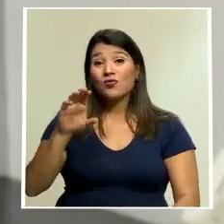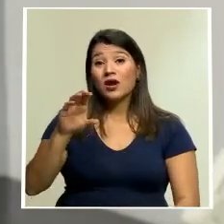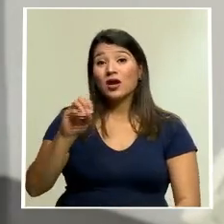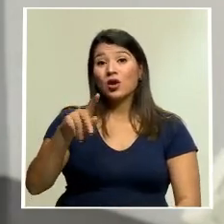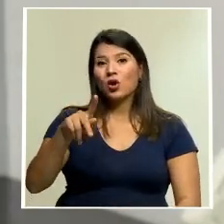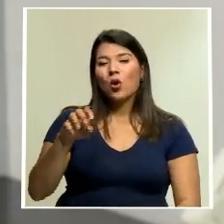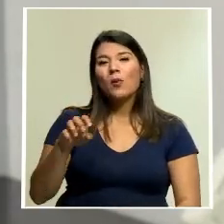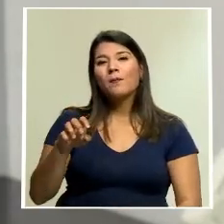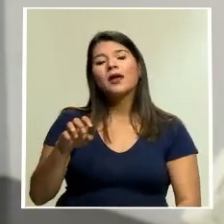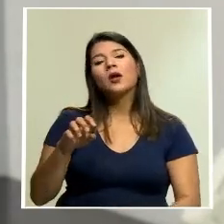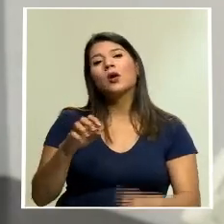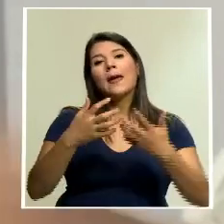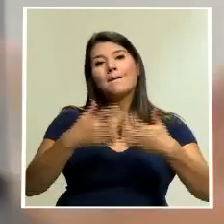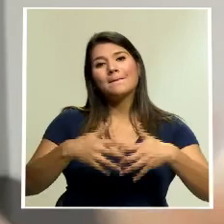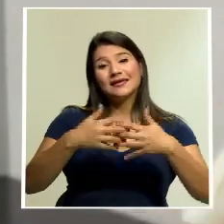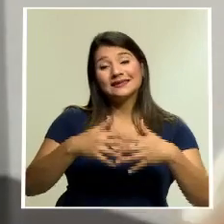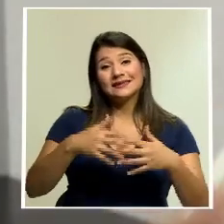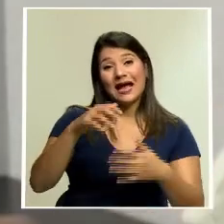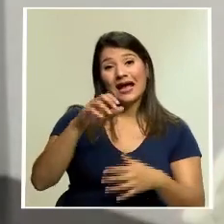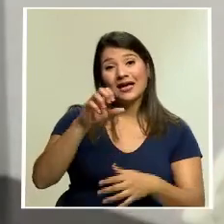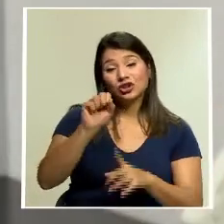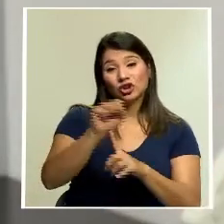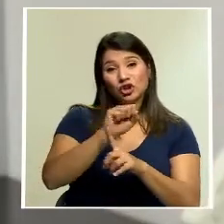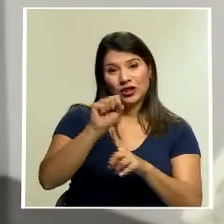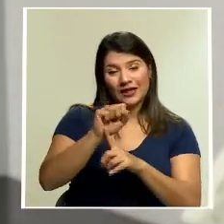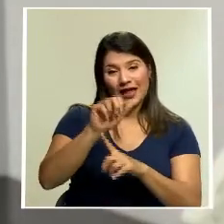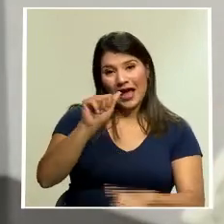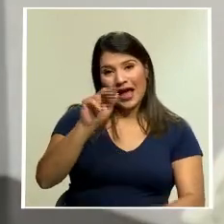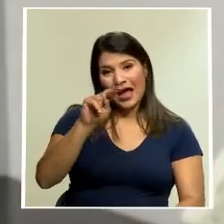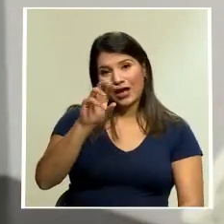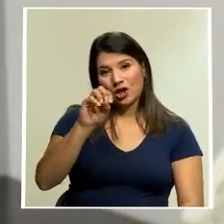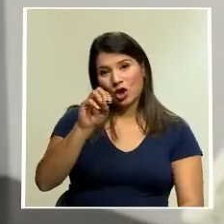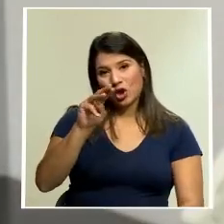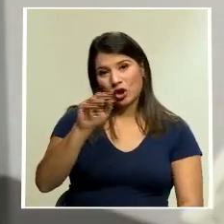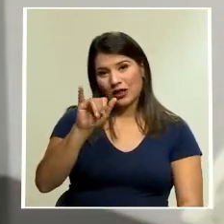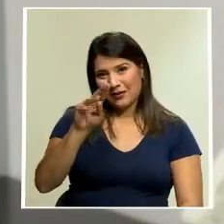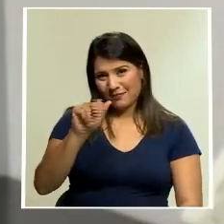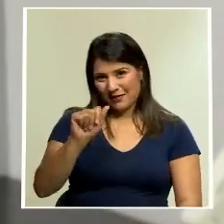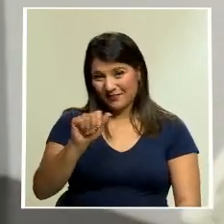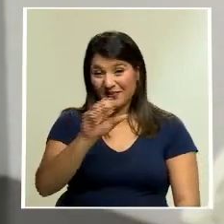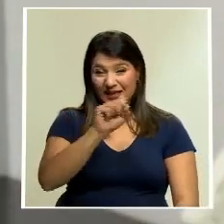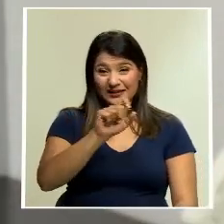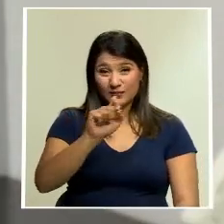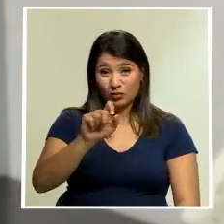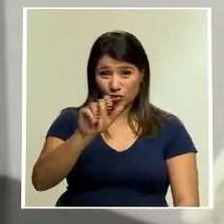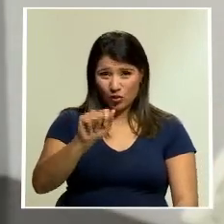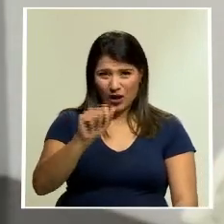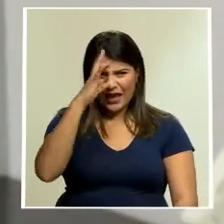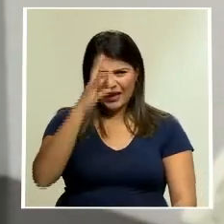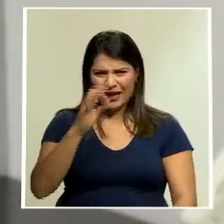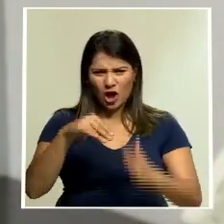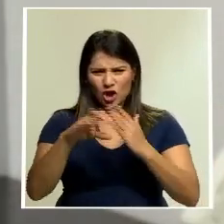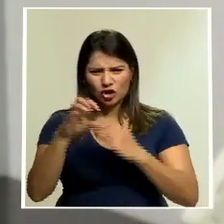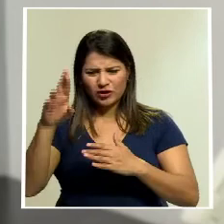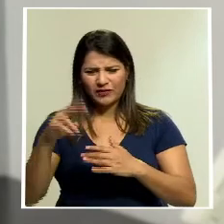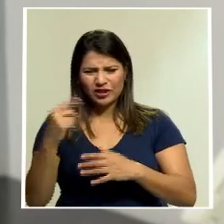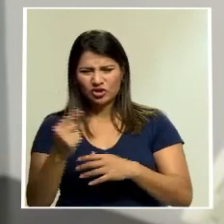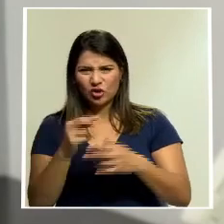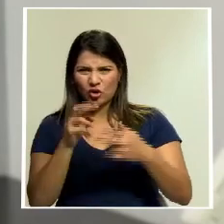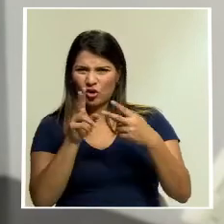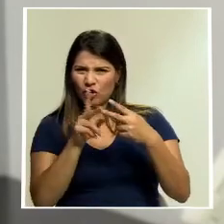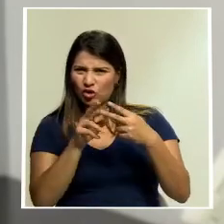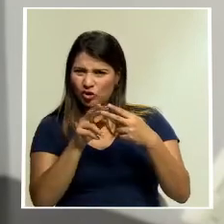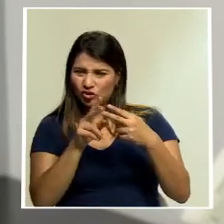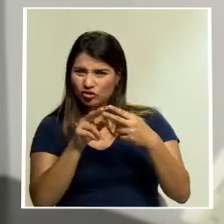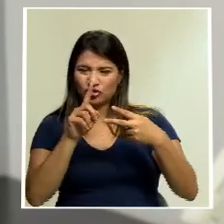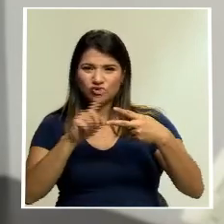anónima cuyas acciones son del Estado. Solo hay 2 instituciones, me parece, en todo el país que tienen esta particularidad, que es